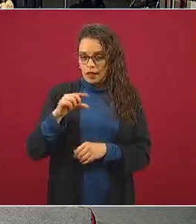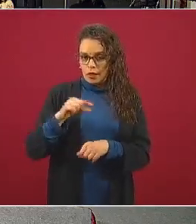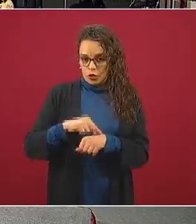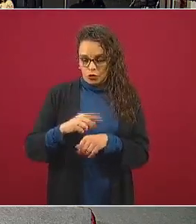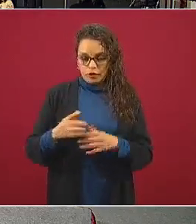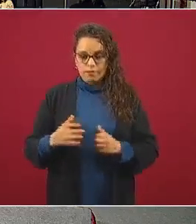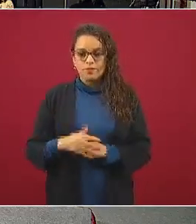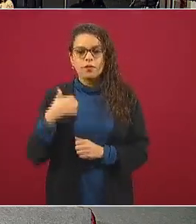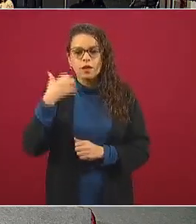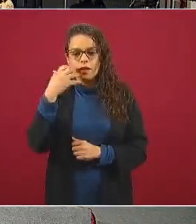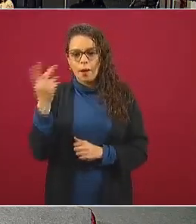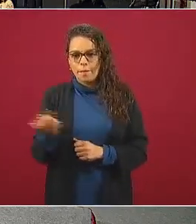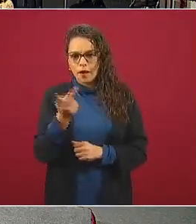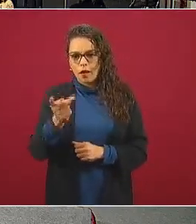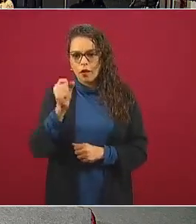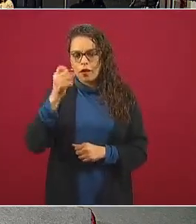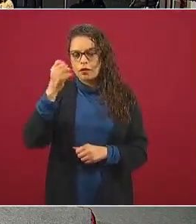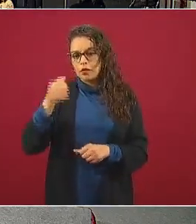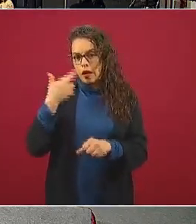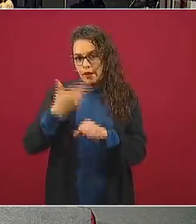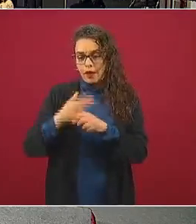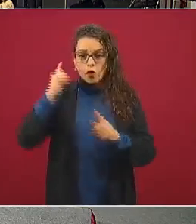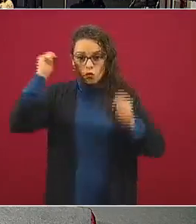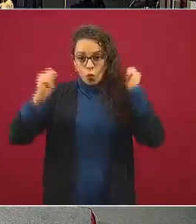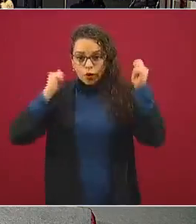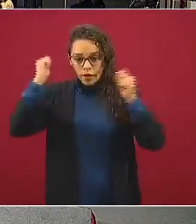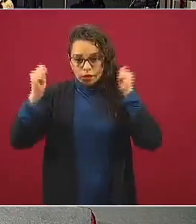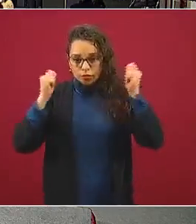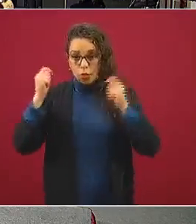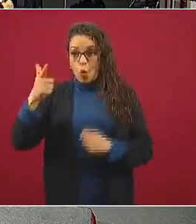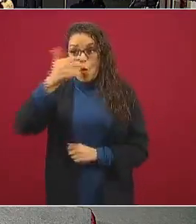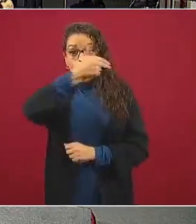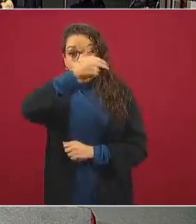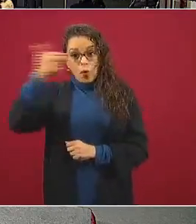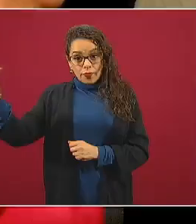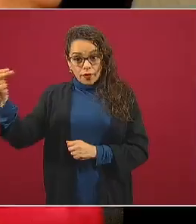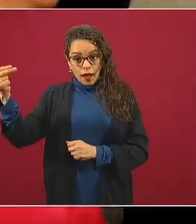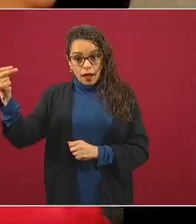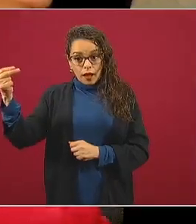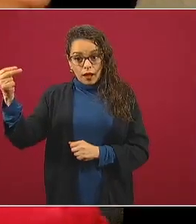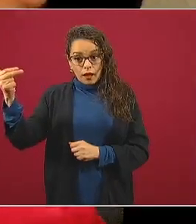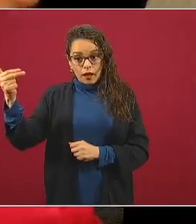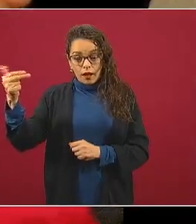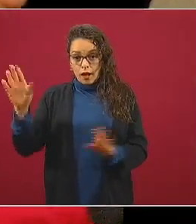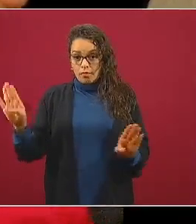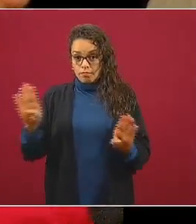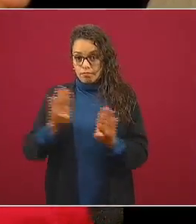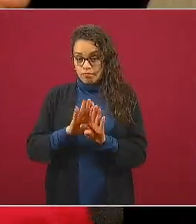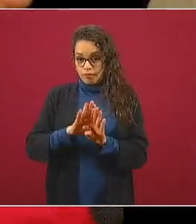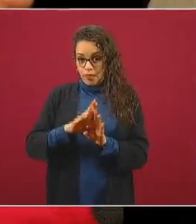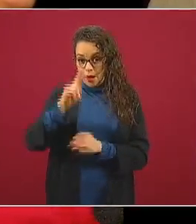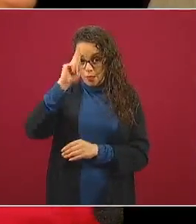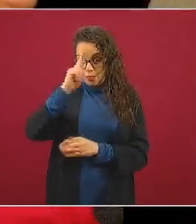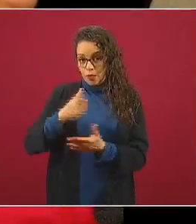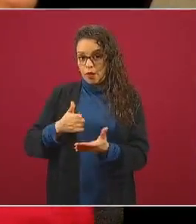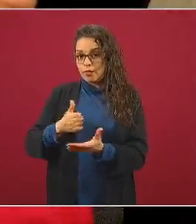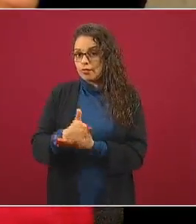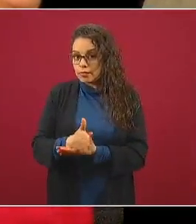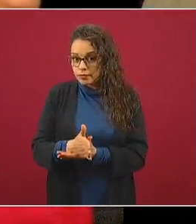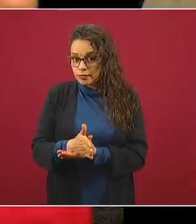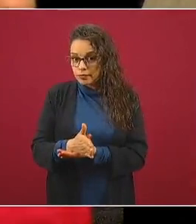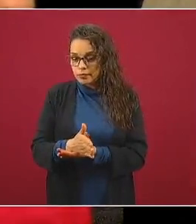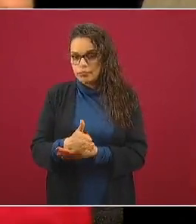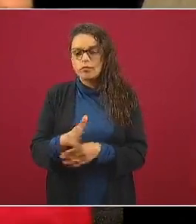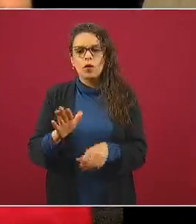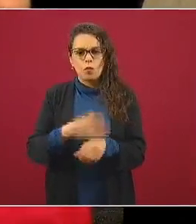Preguntarle, si me lo permite, al secretario de Turismo, ¿los hoteles se van a reservar el derecho de admisión? Porque vemos que hay